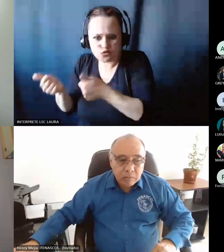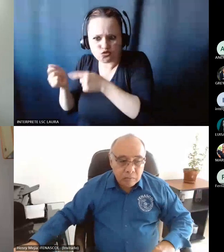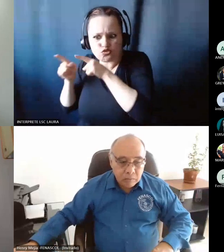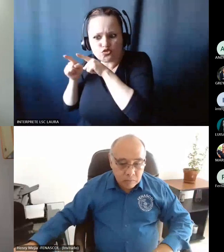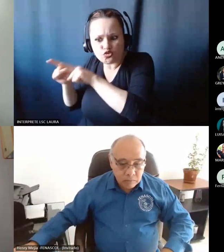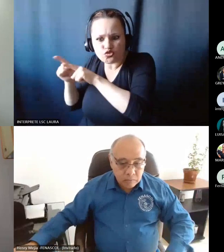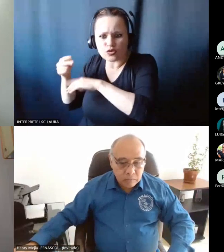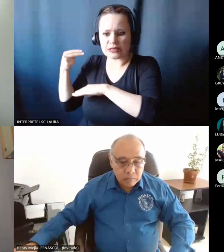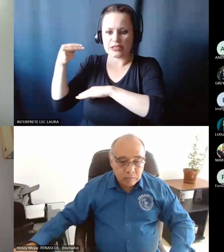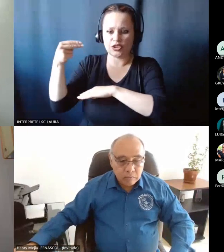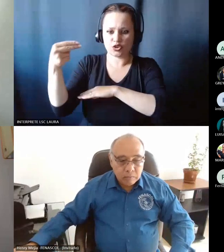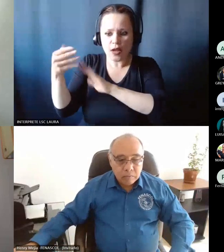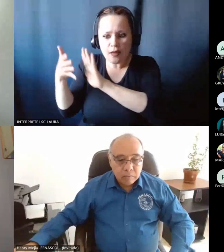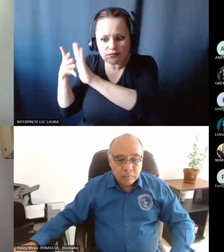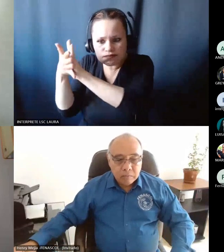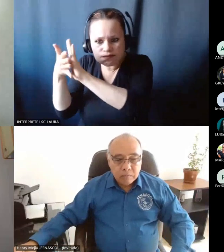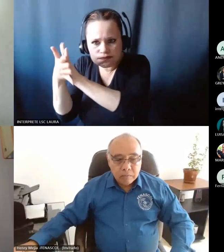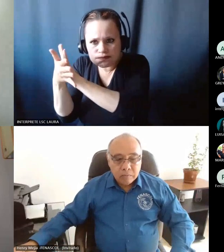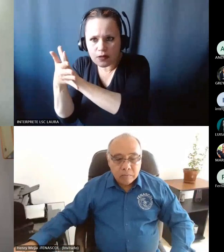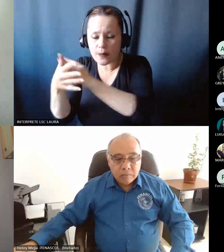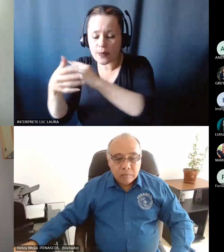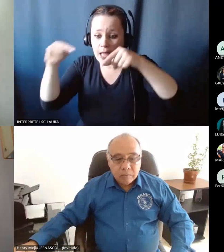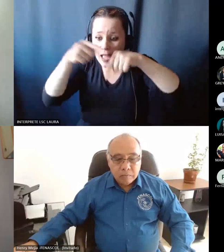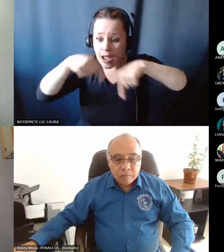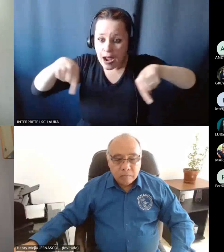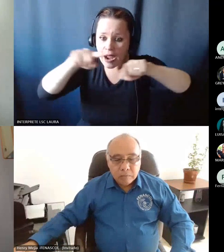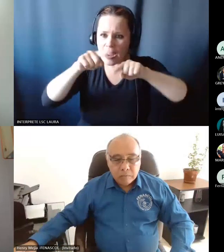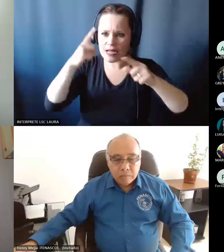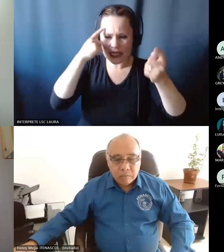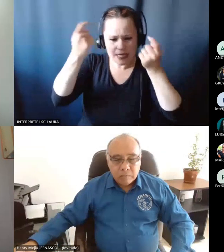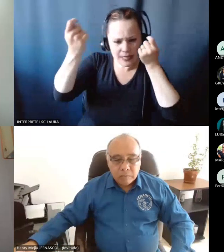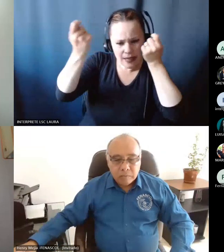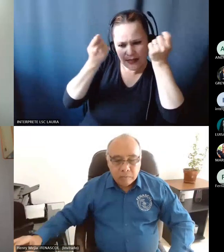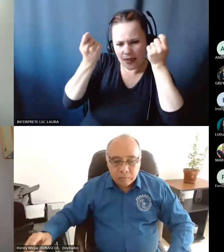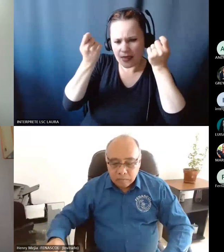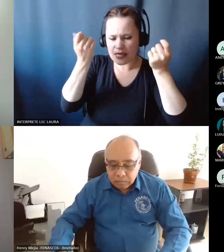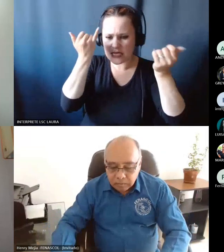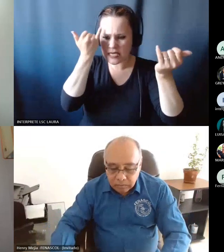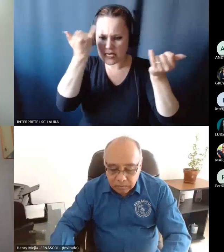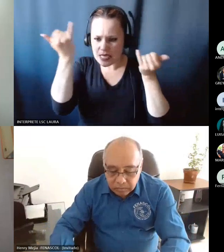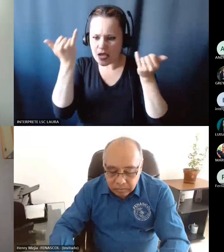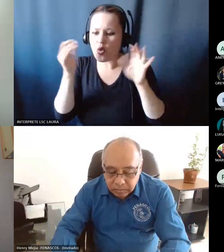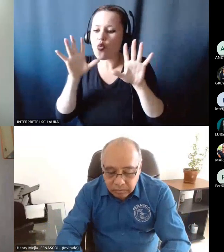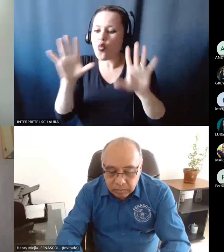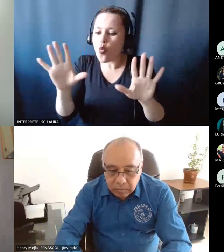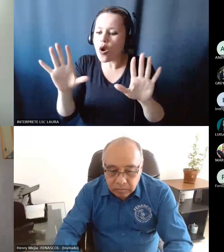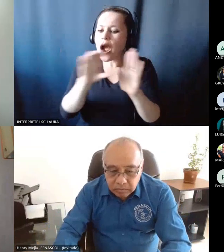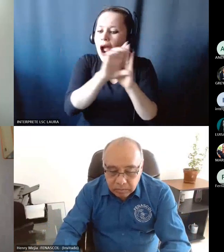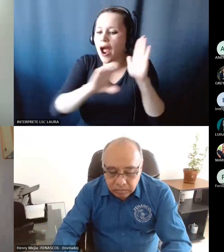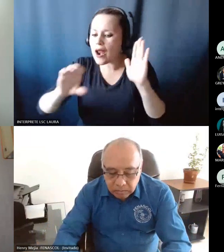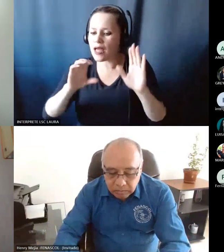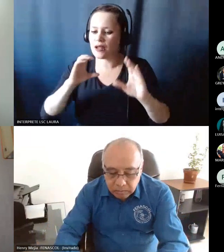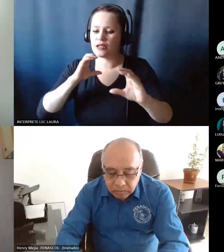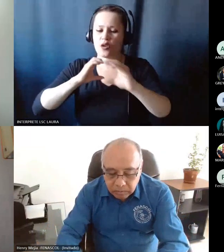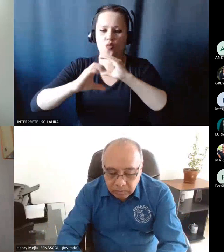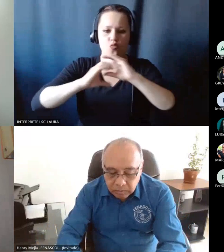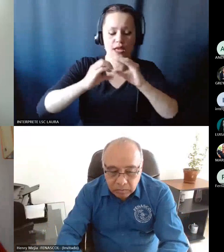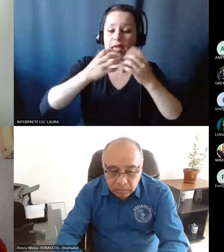historias esto y los que estamos desarrollando estrategias desde los canales de comunicación desde las